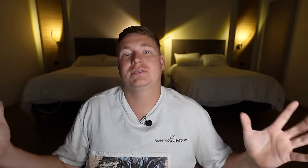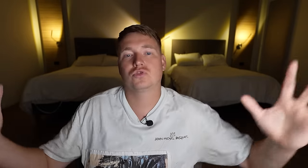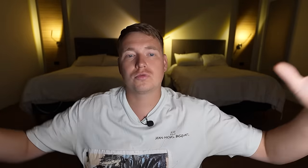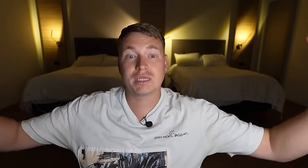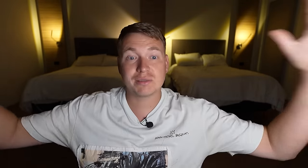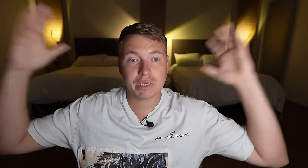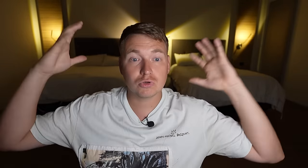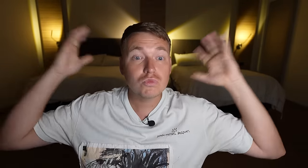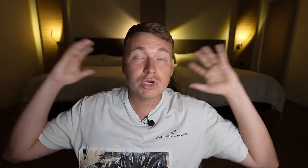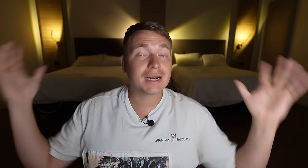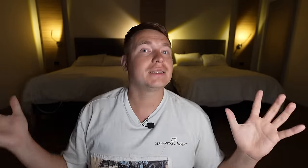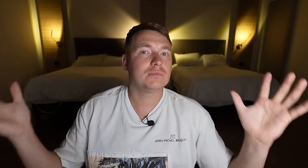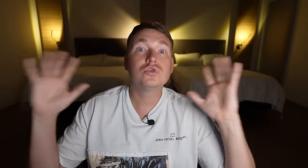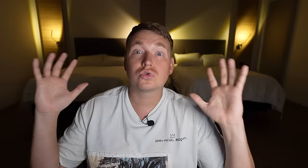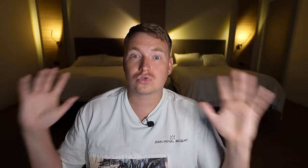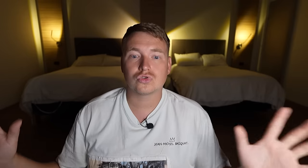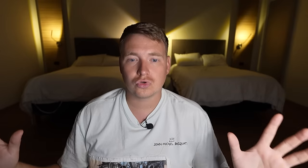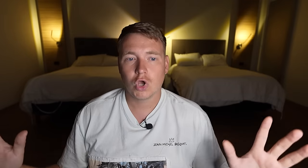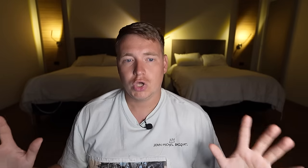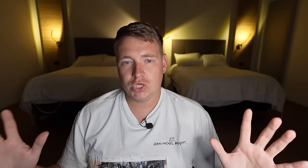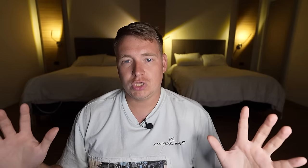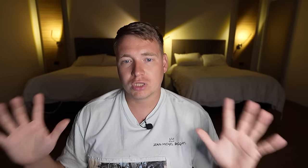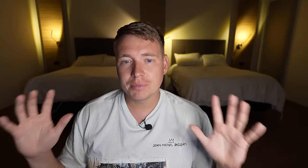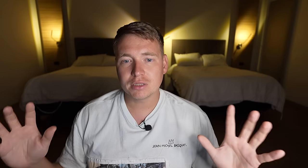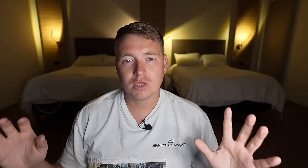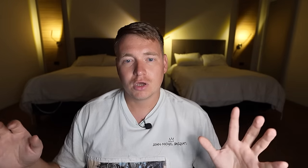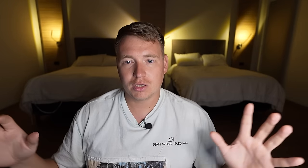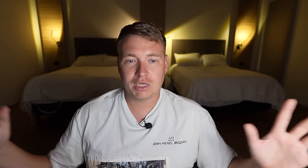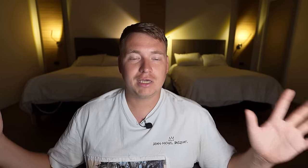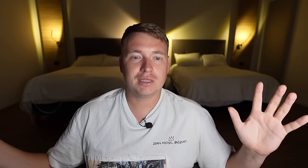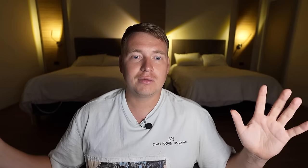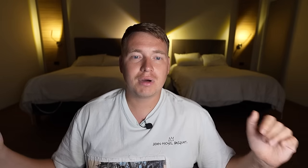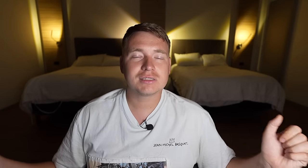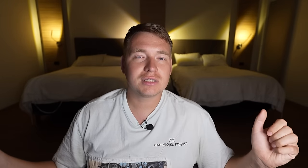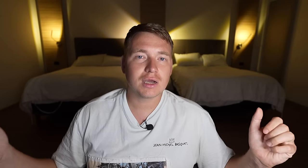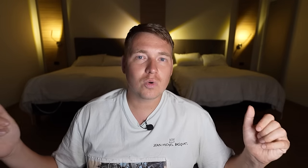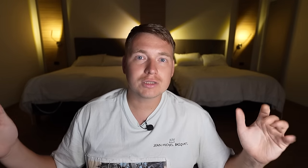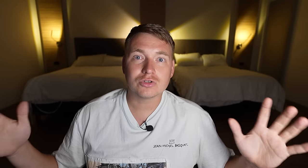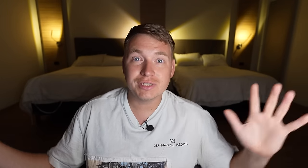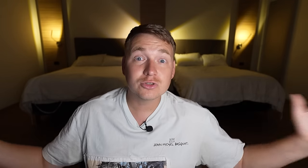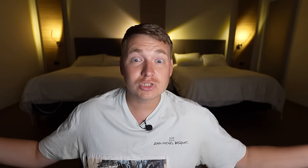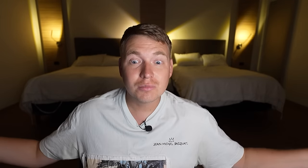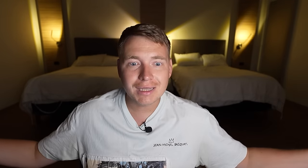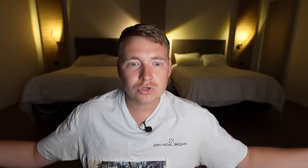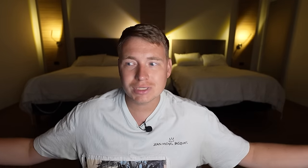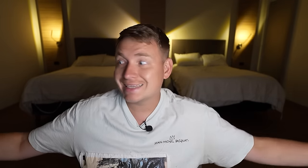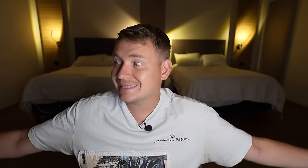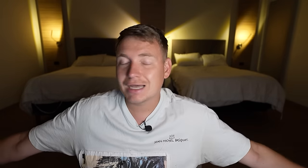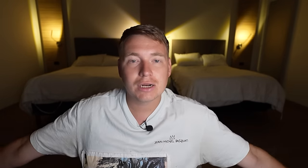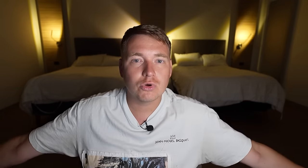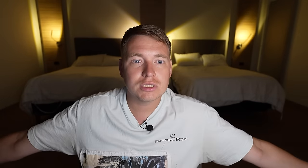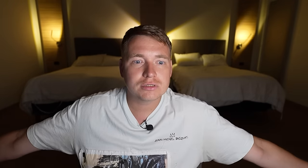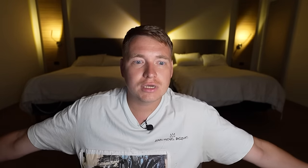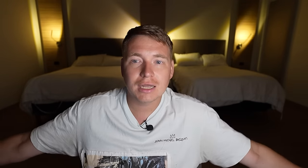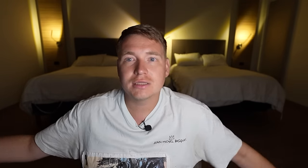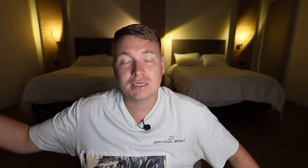gigantesco sobre este proyecto muy grande muy costoso y también que tiene más de 400 M es